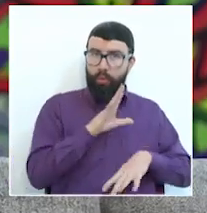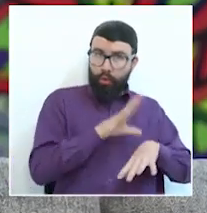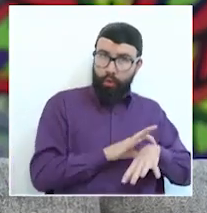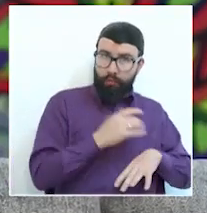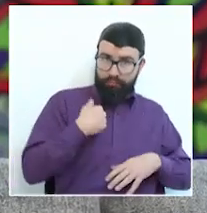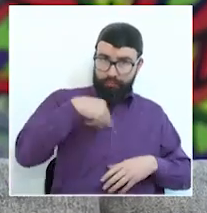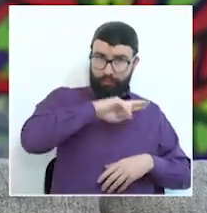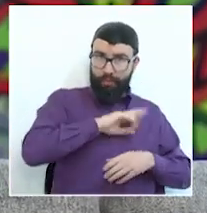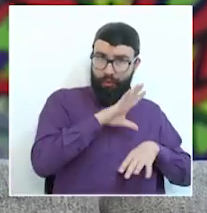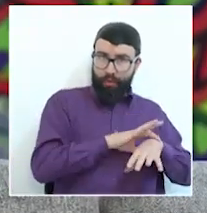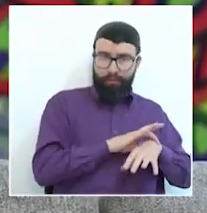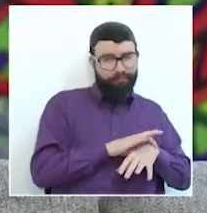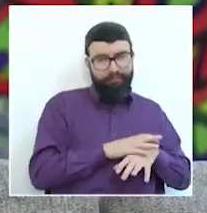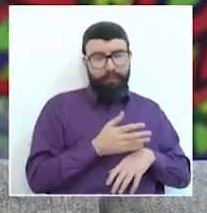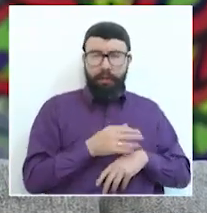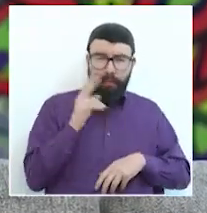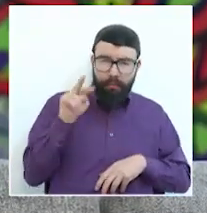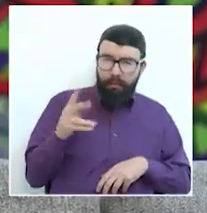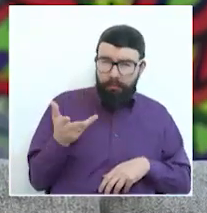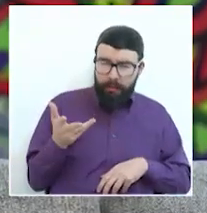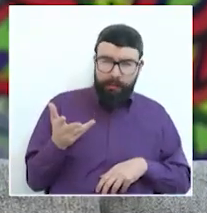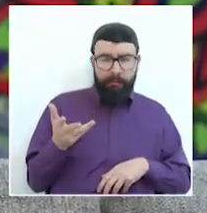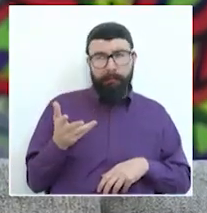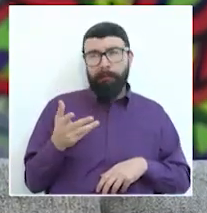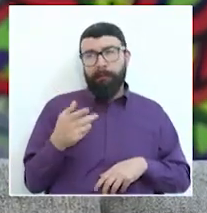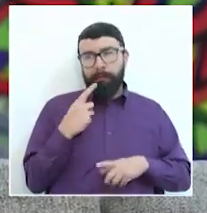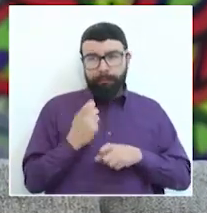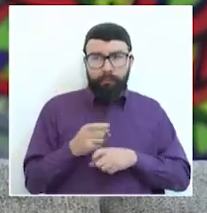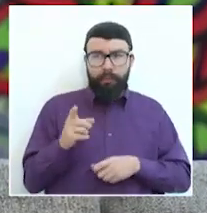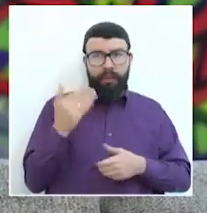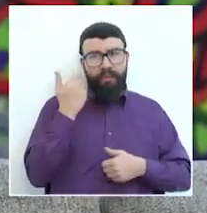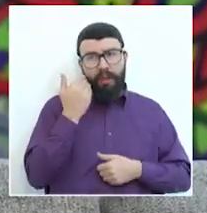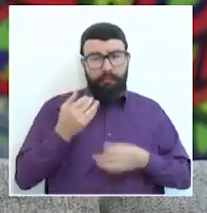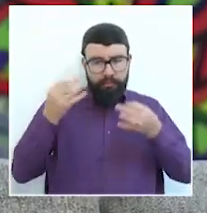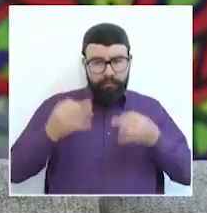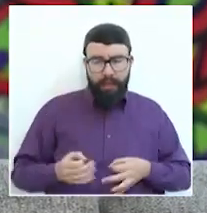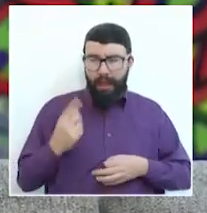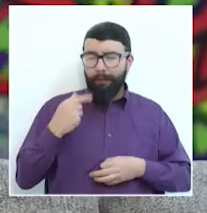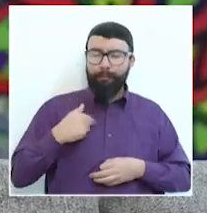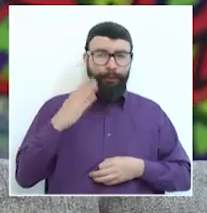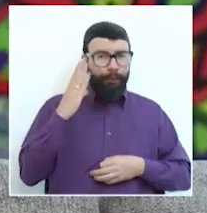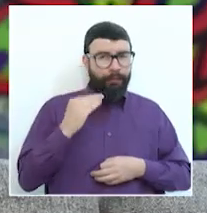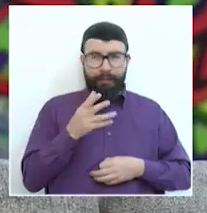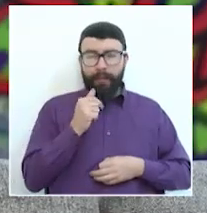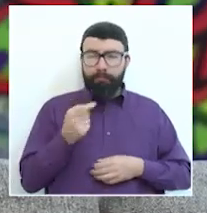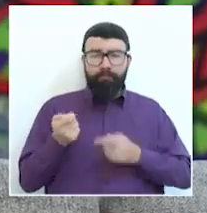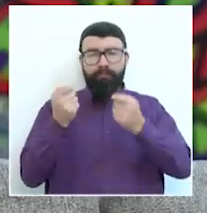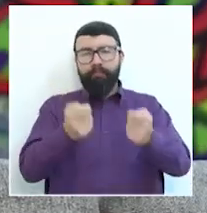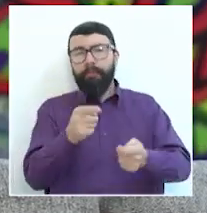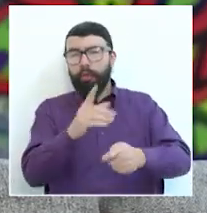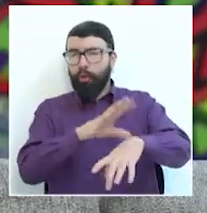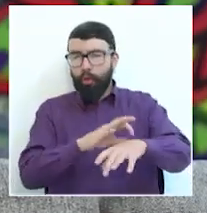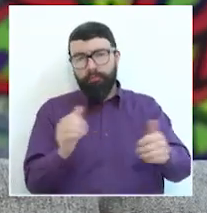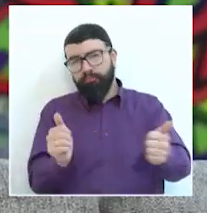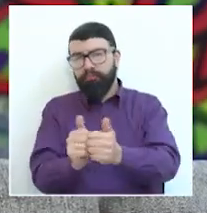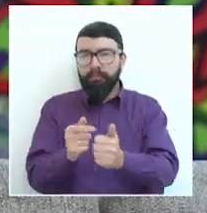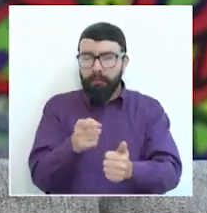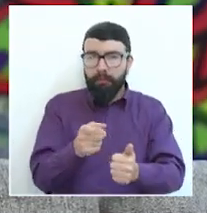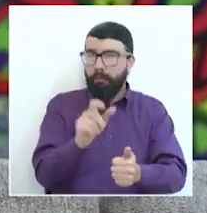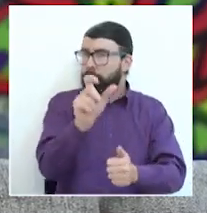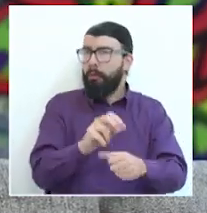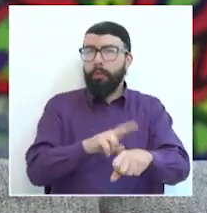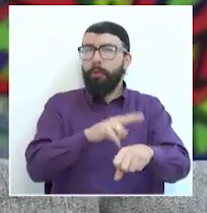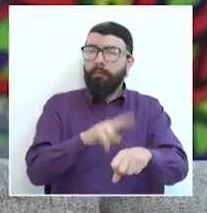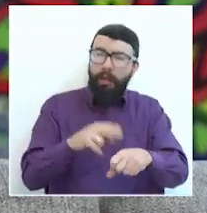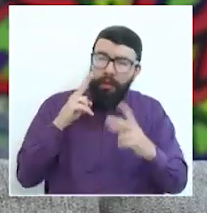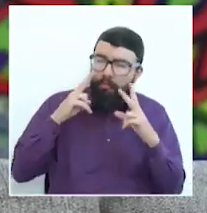Cuando nosotros vemos que es algo con lo que no podemos tratar porque no tenemos la experiencia, de una lo remitimos a un doctor. Pues una persona normal y corriente,